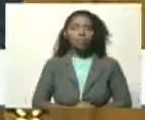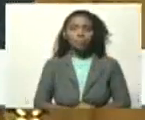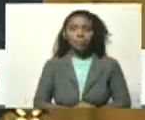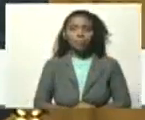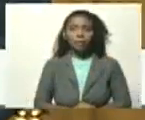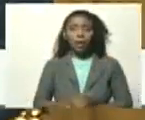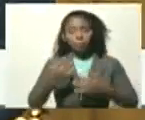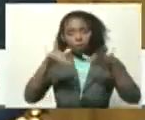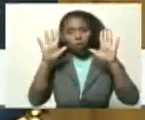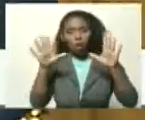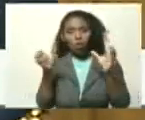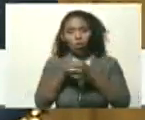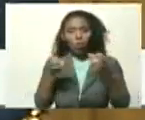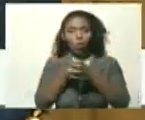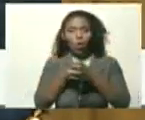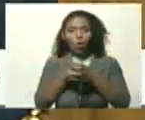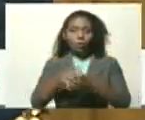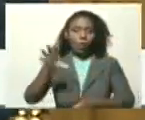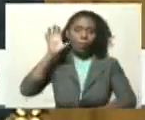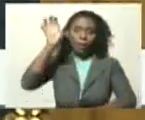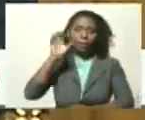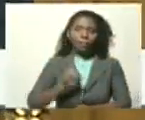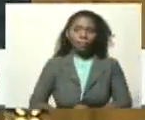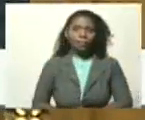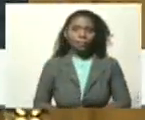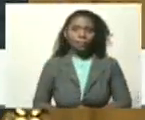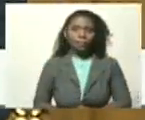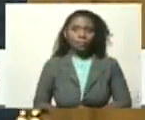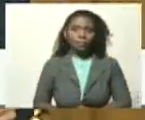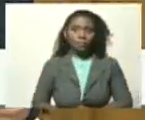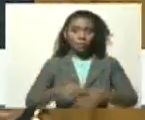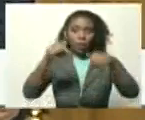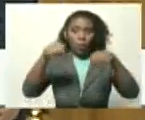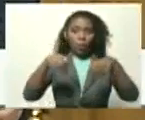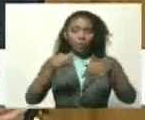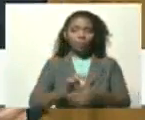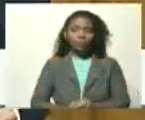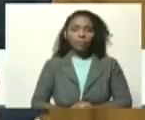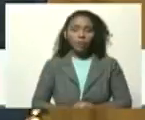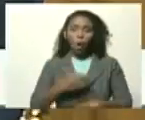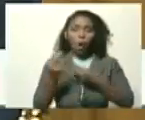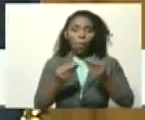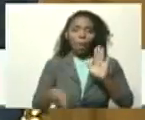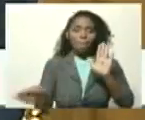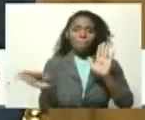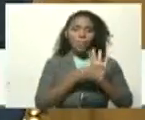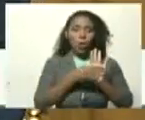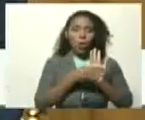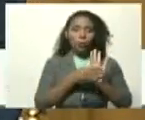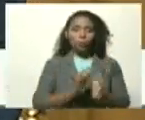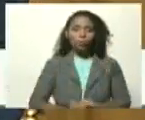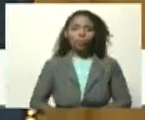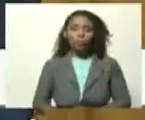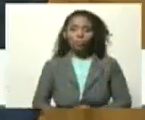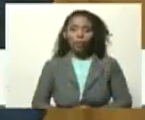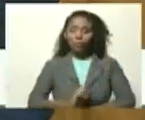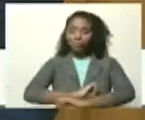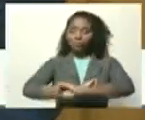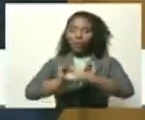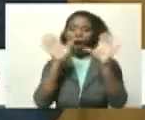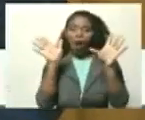por supuesto a la bancada del Bloque de la Patria. Hoy, como lo establece